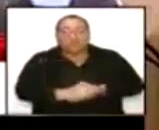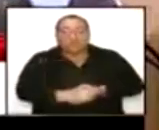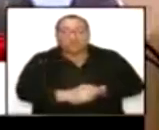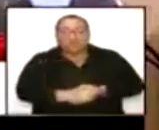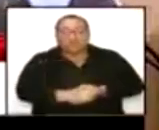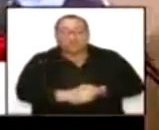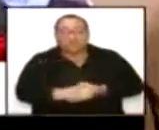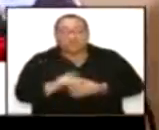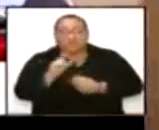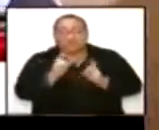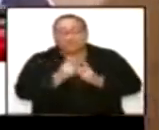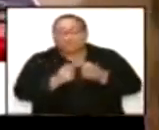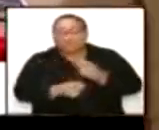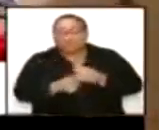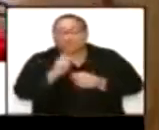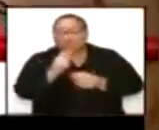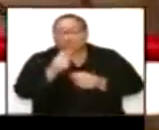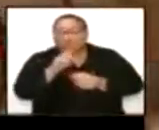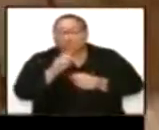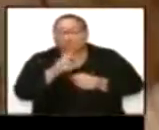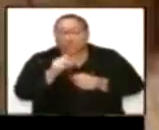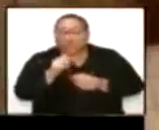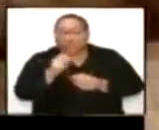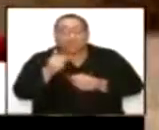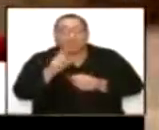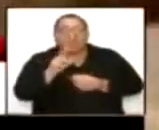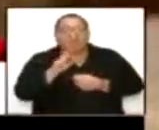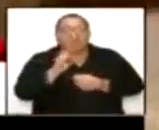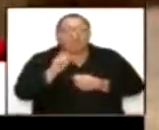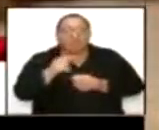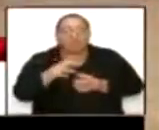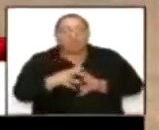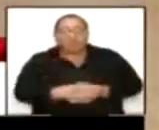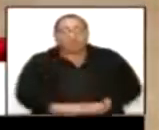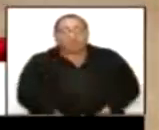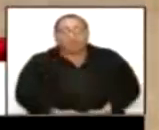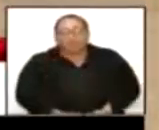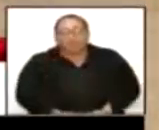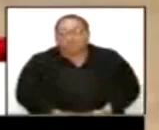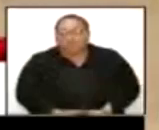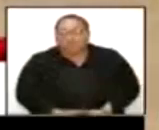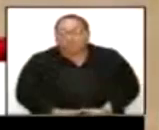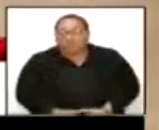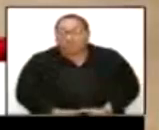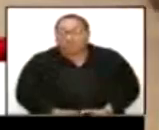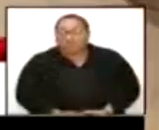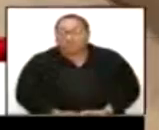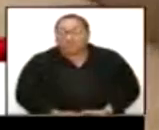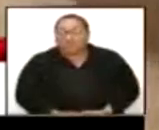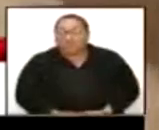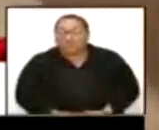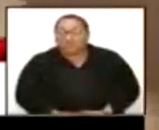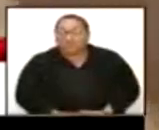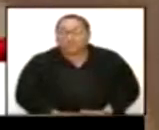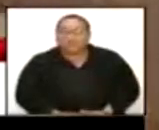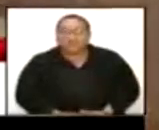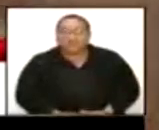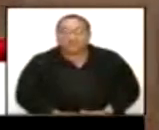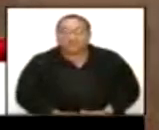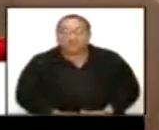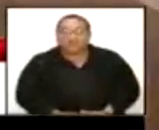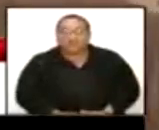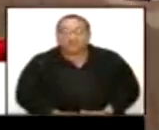Tiene el uso de la palabra congresista Tamara Limborgo. Gracias, presidente. Una interrupción me pide el congresista Julio Rosas.